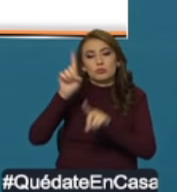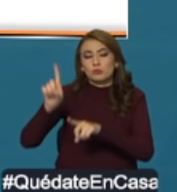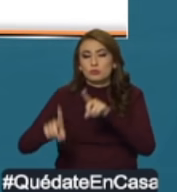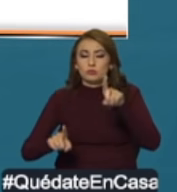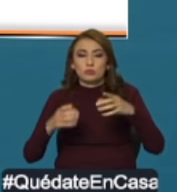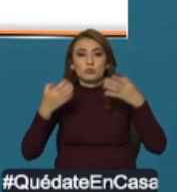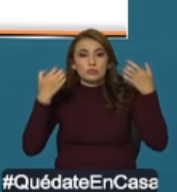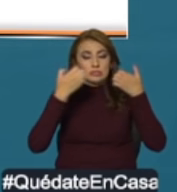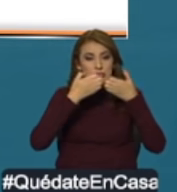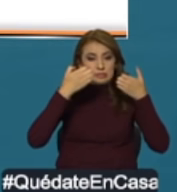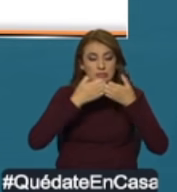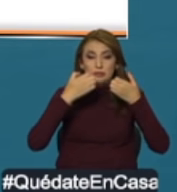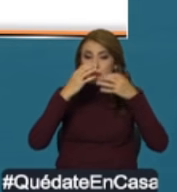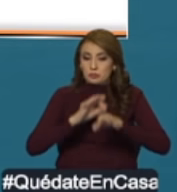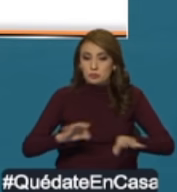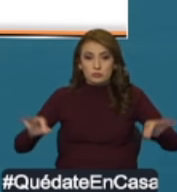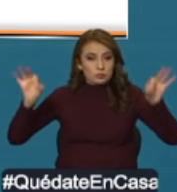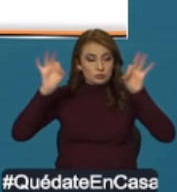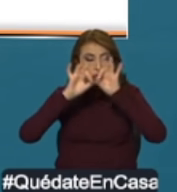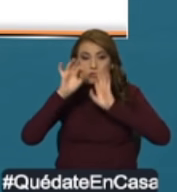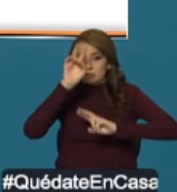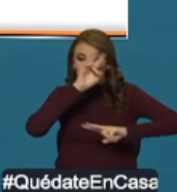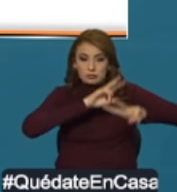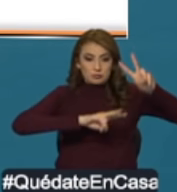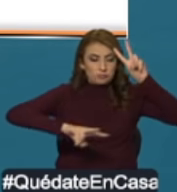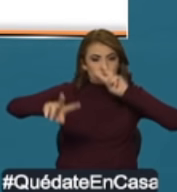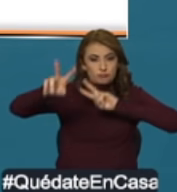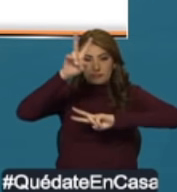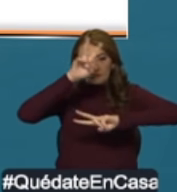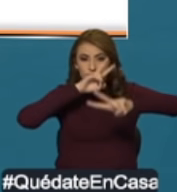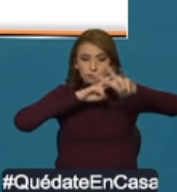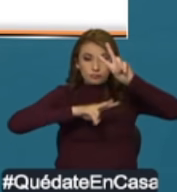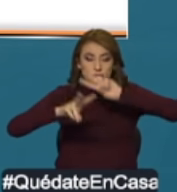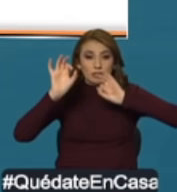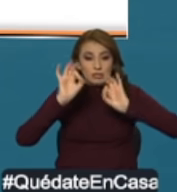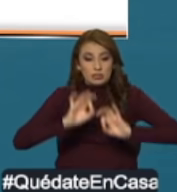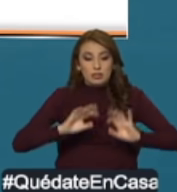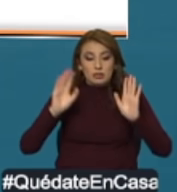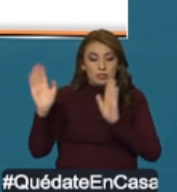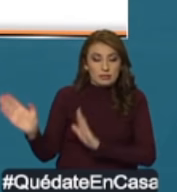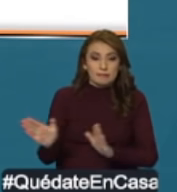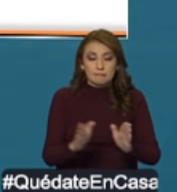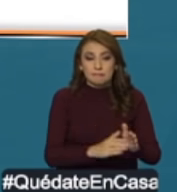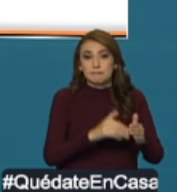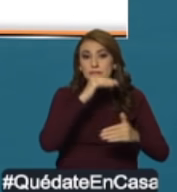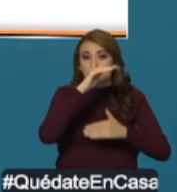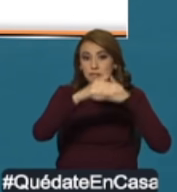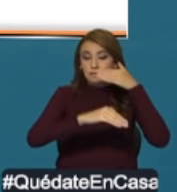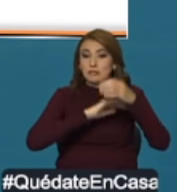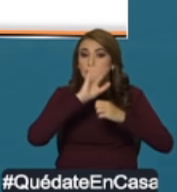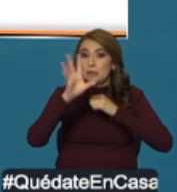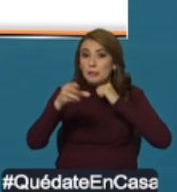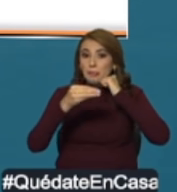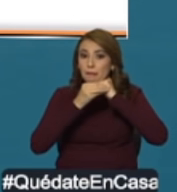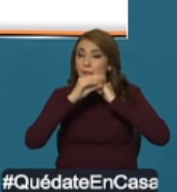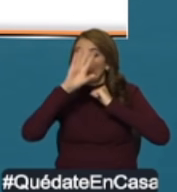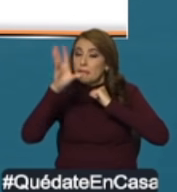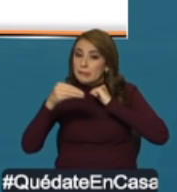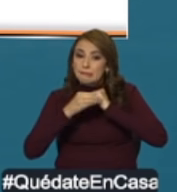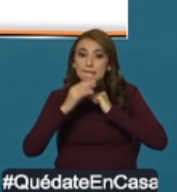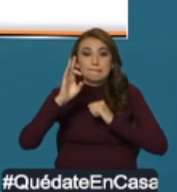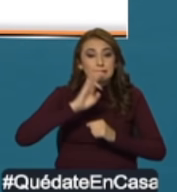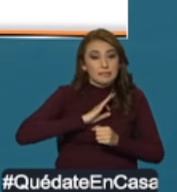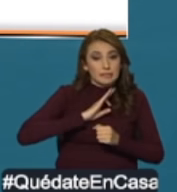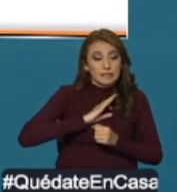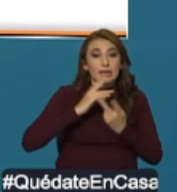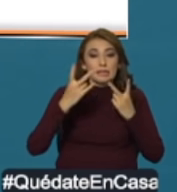que permitan hacer un análisis epidemiológico adecuado, que contribuyan con información